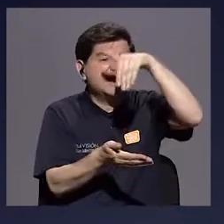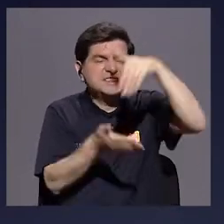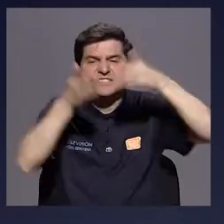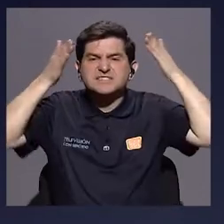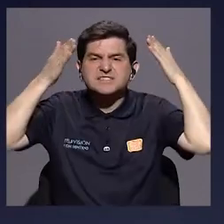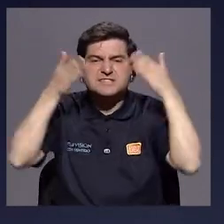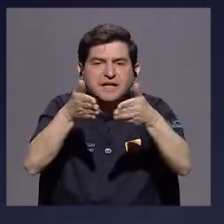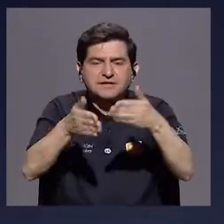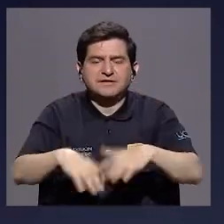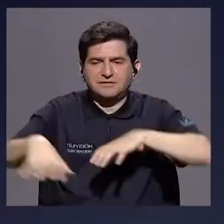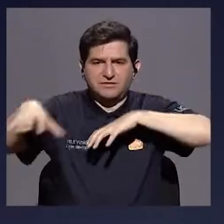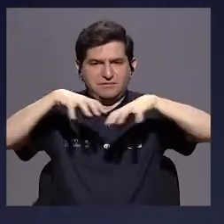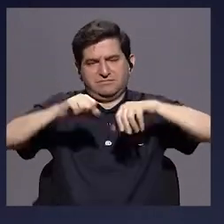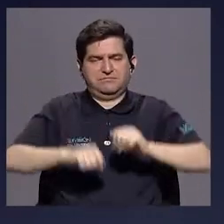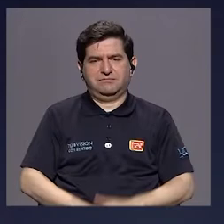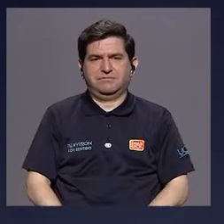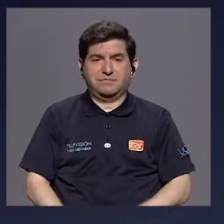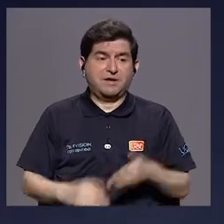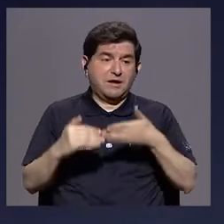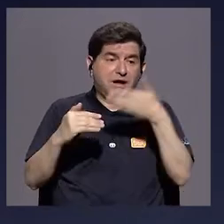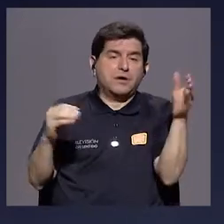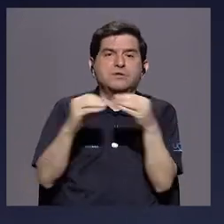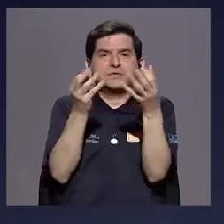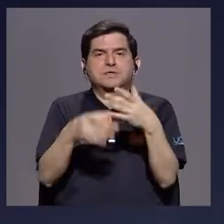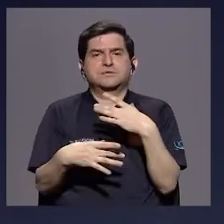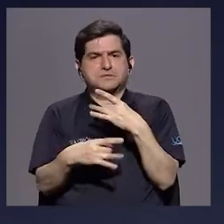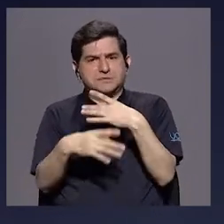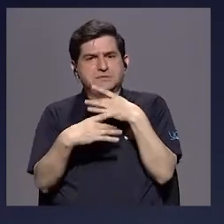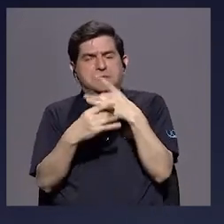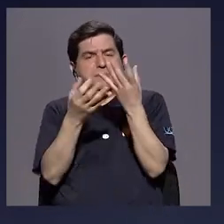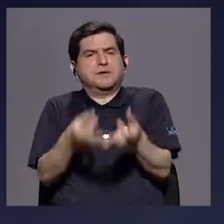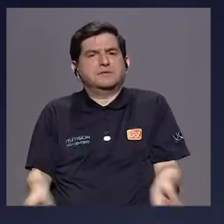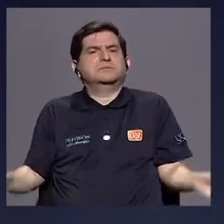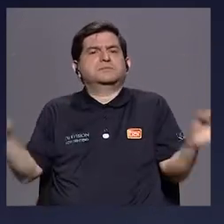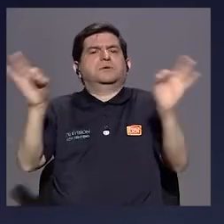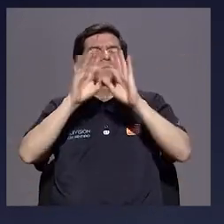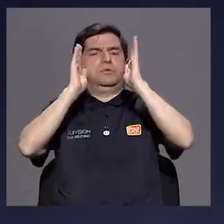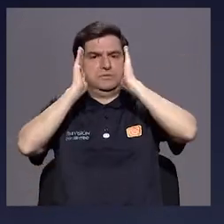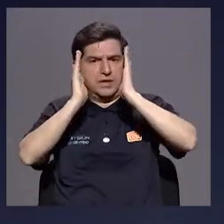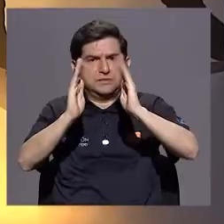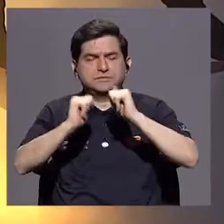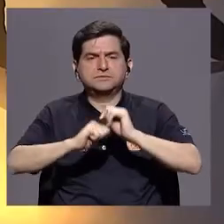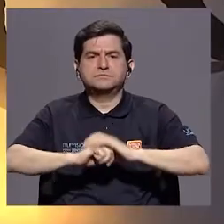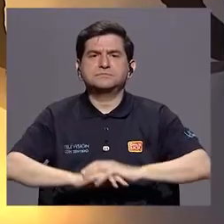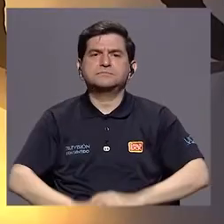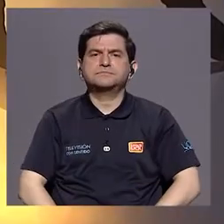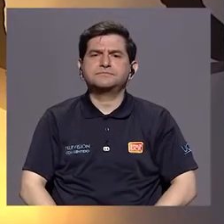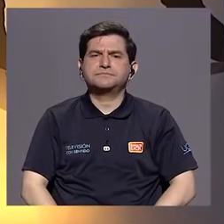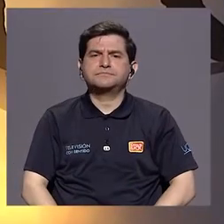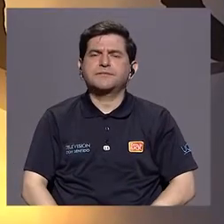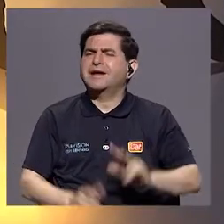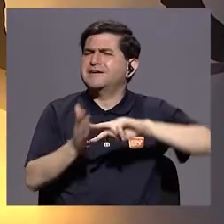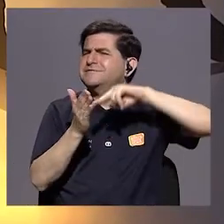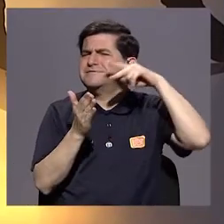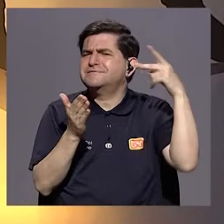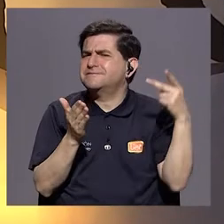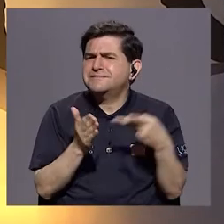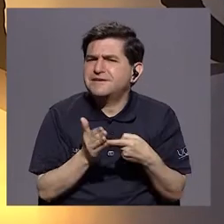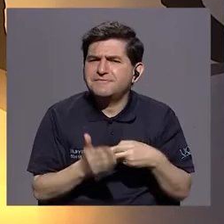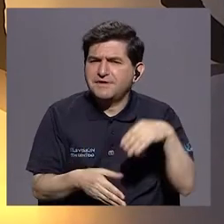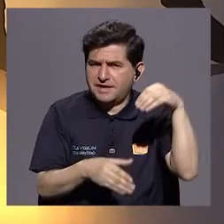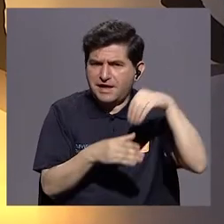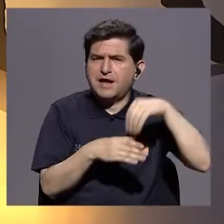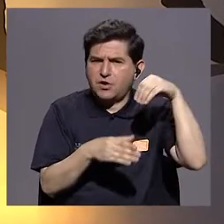de la bienal porque hay cosas aún más interesantes e importantes que abordar que eso hay entonces sin duda un